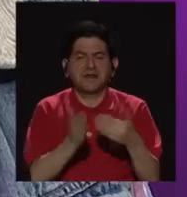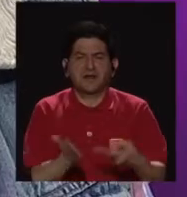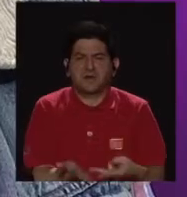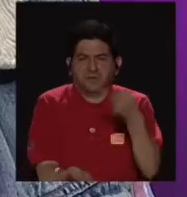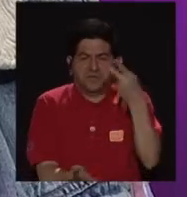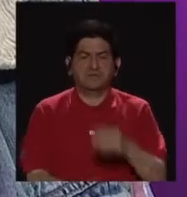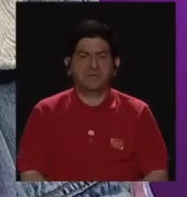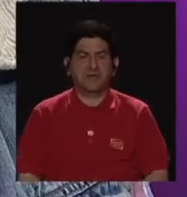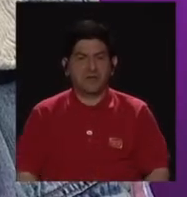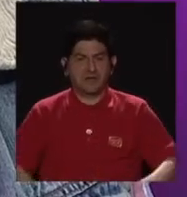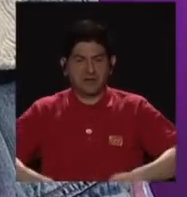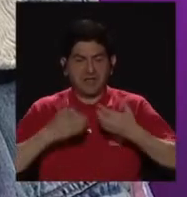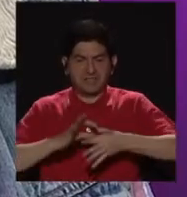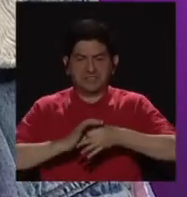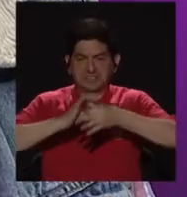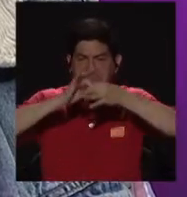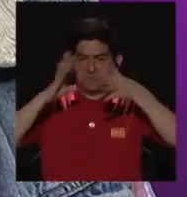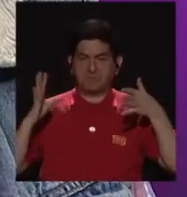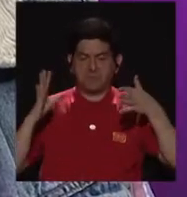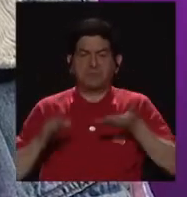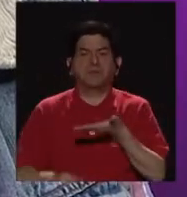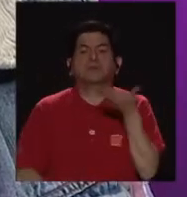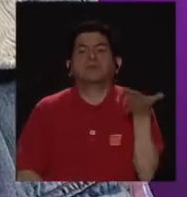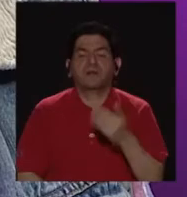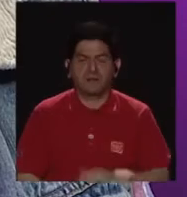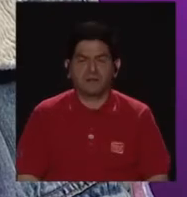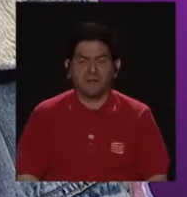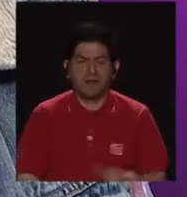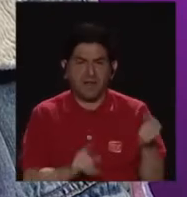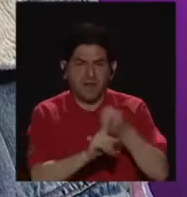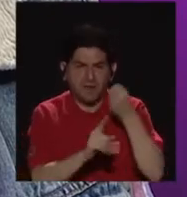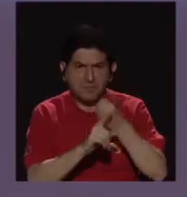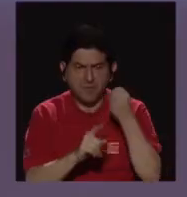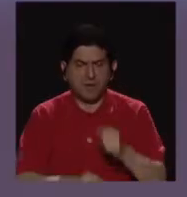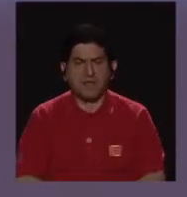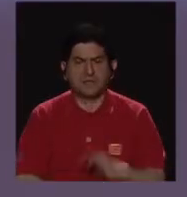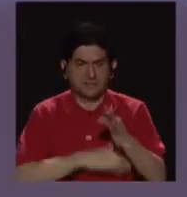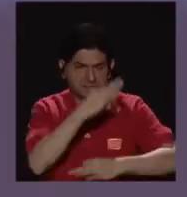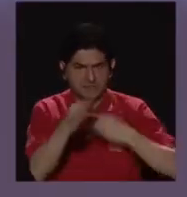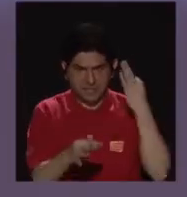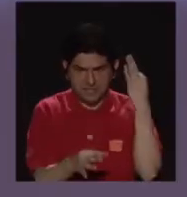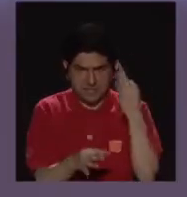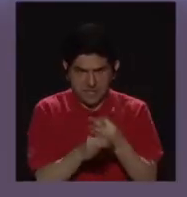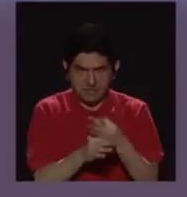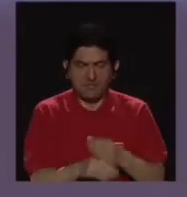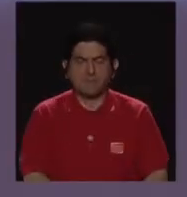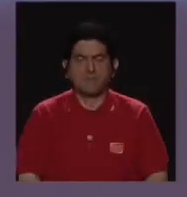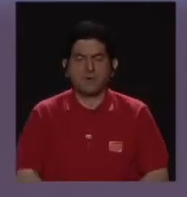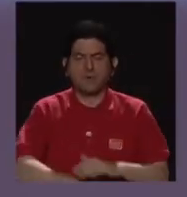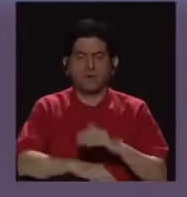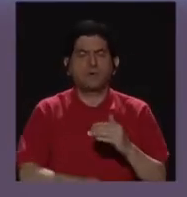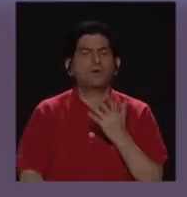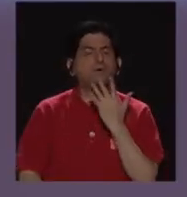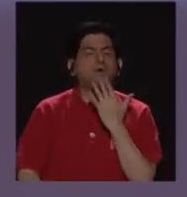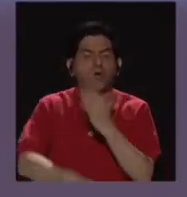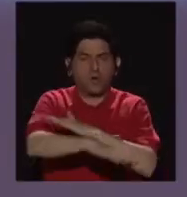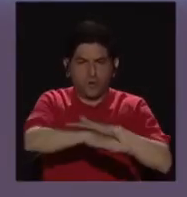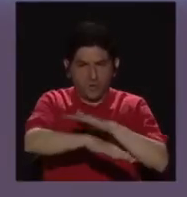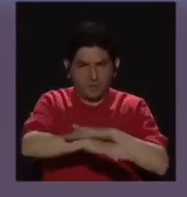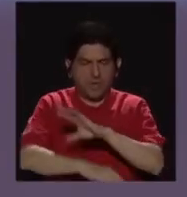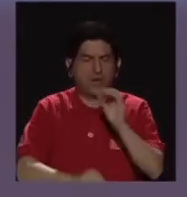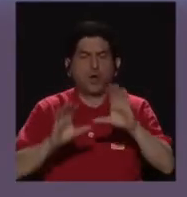existe una desconexión respecto de este violencia de tipo racial de tipo